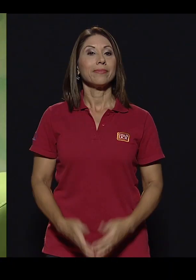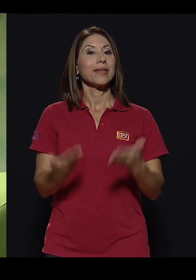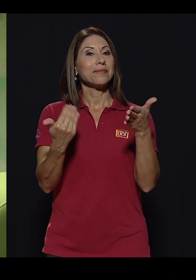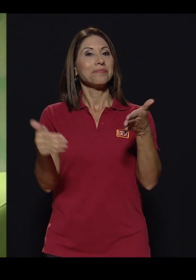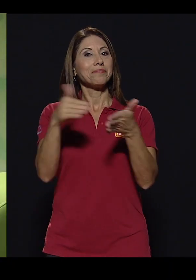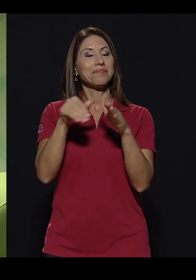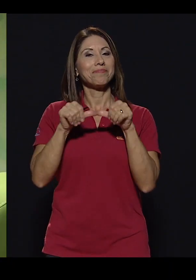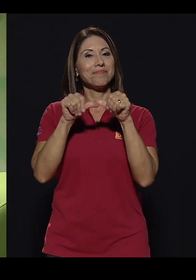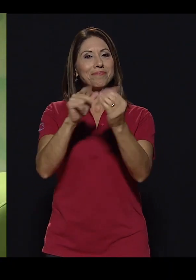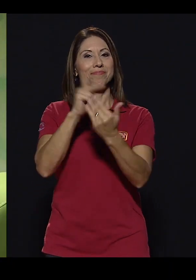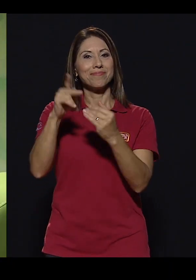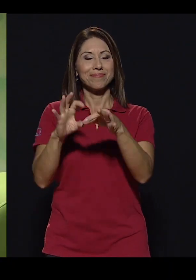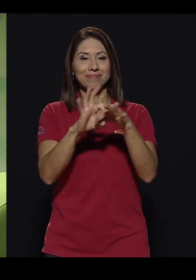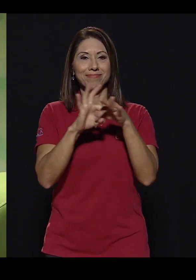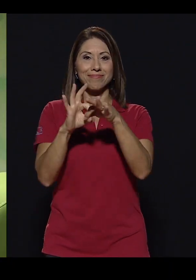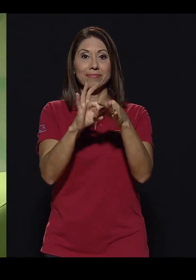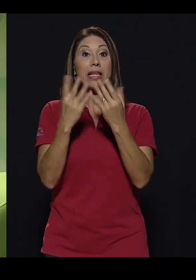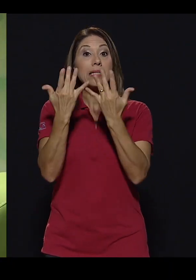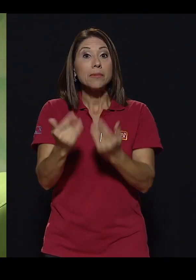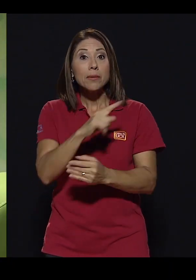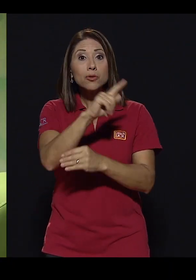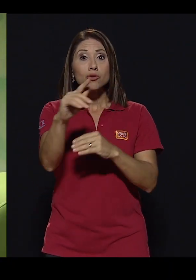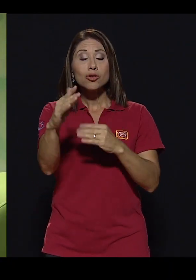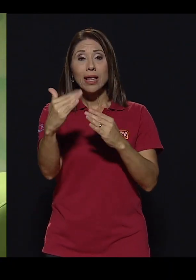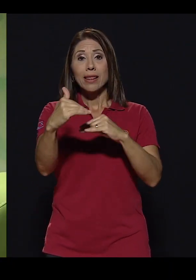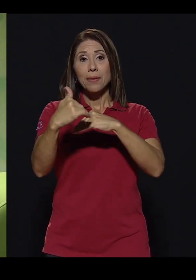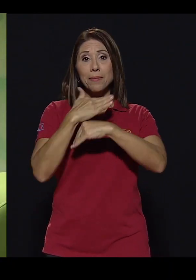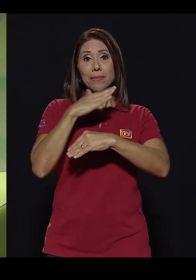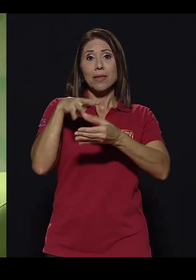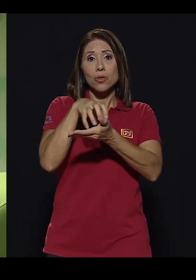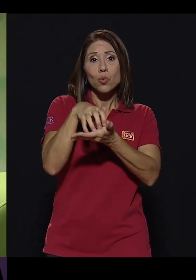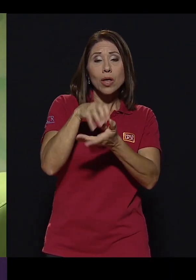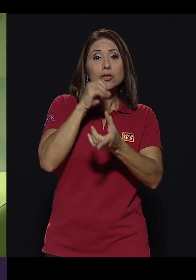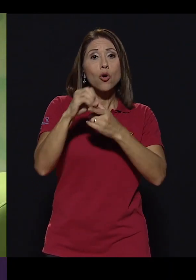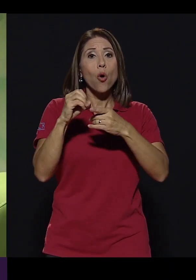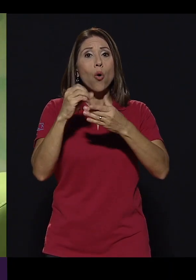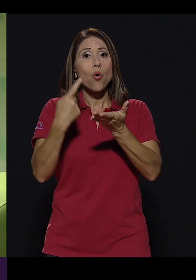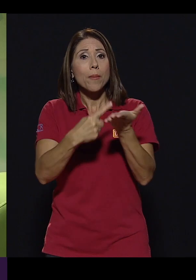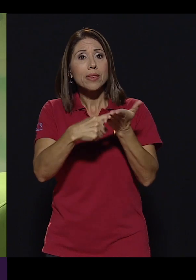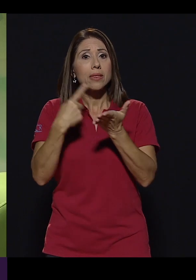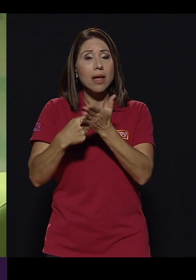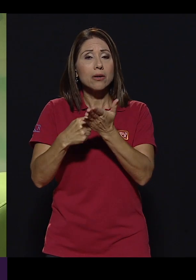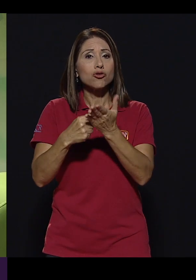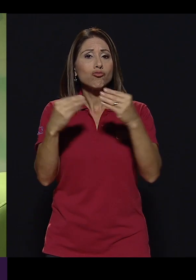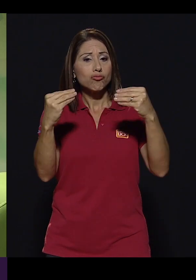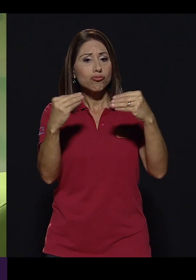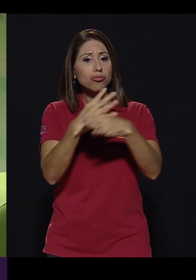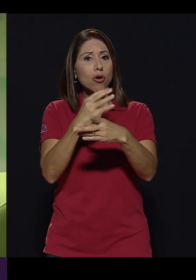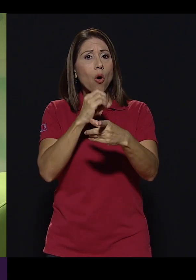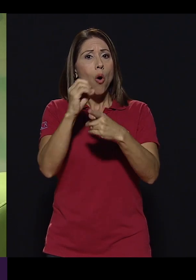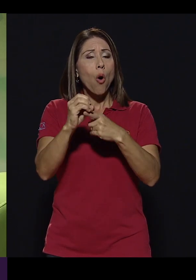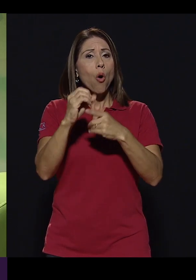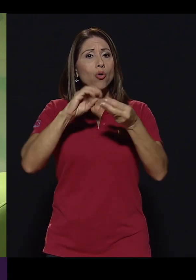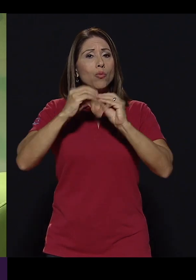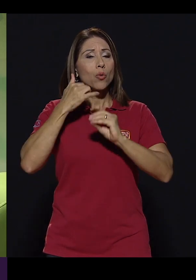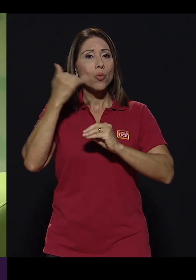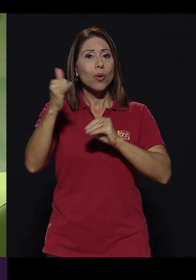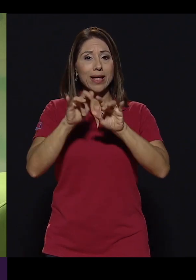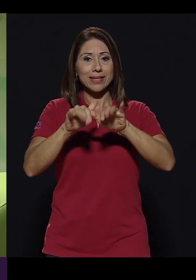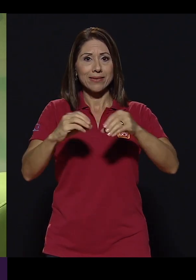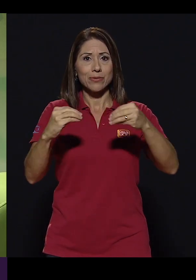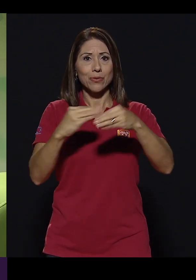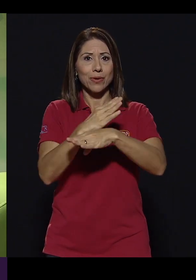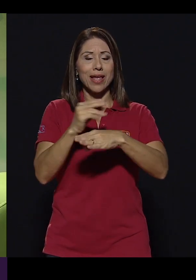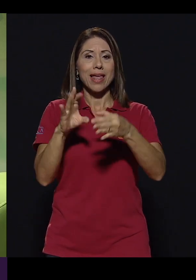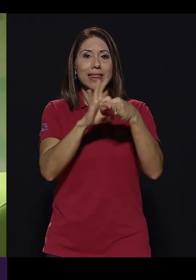estamos de regreso en nexos esperamos sus dudas o comentarios a través de correo electrónico oa nuestra línea telefónica escribanos